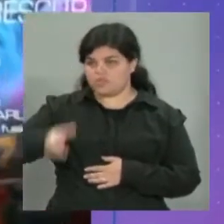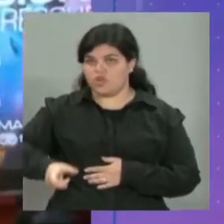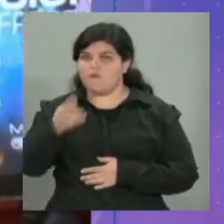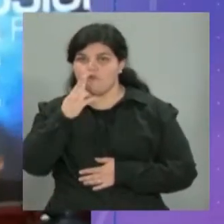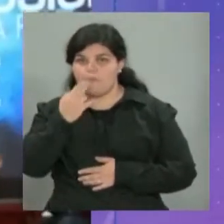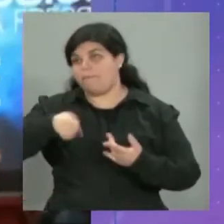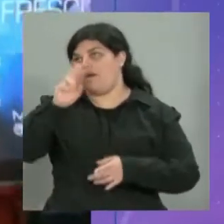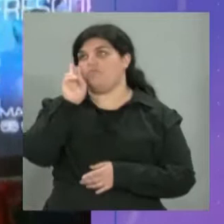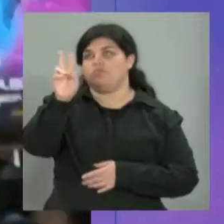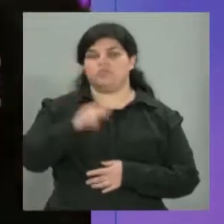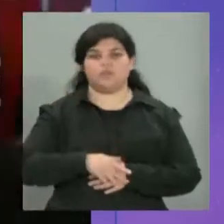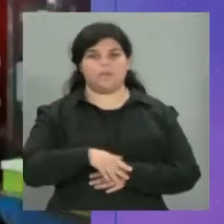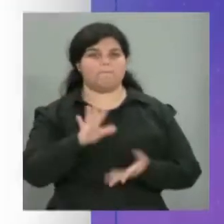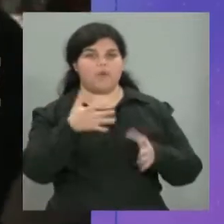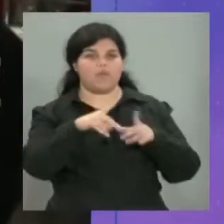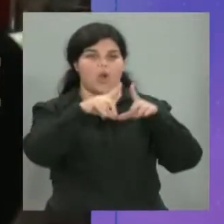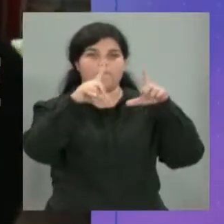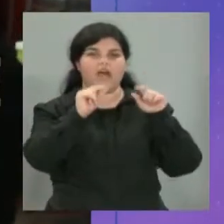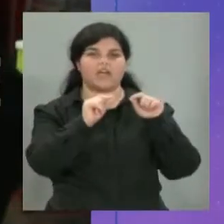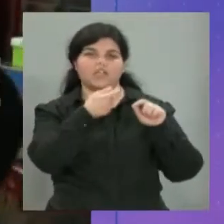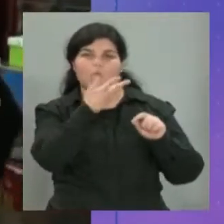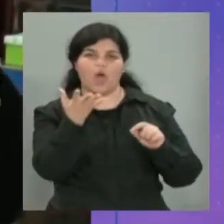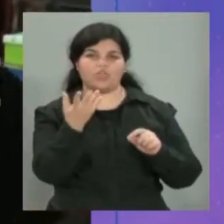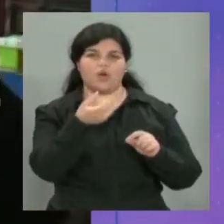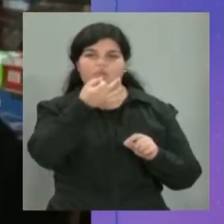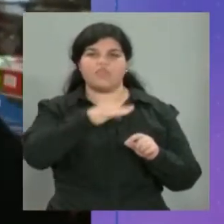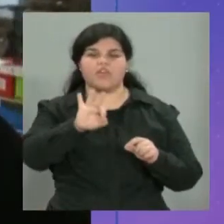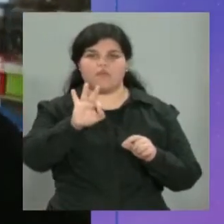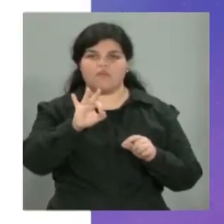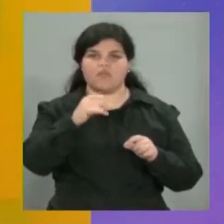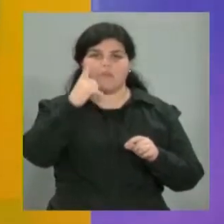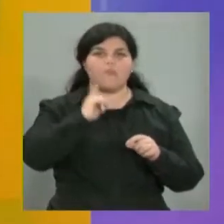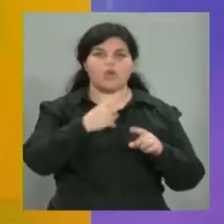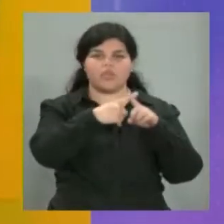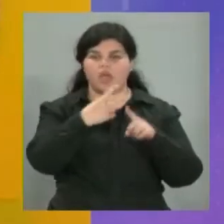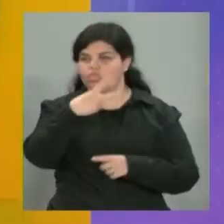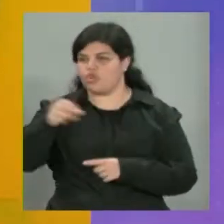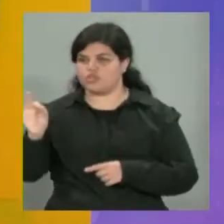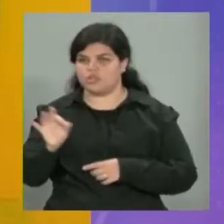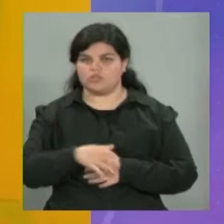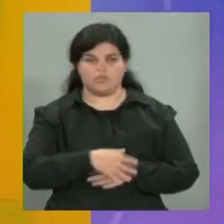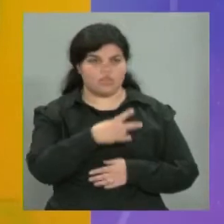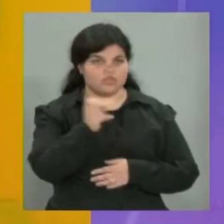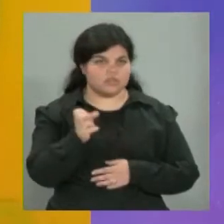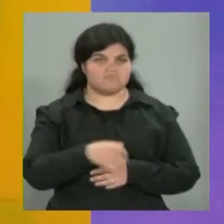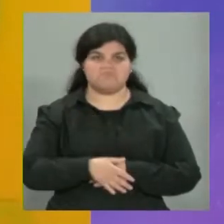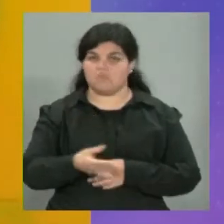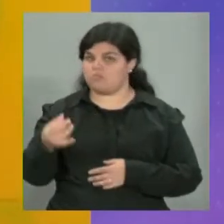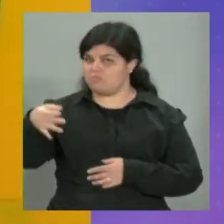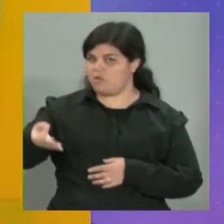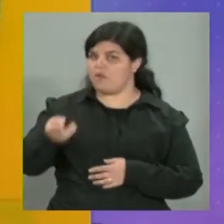¿Cuántos paquetes de cigarrillos se venden por día, más o menos? 200. 200 por día. Te ves muy bien con cigarrillo, muy